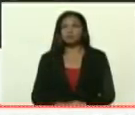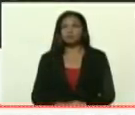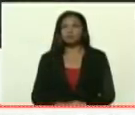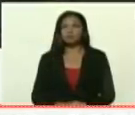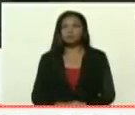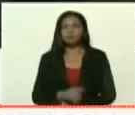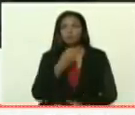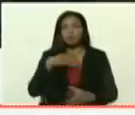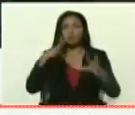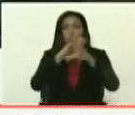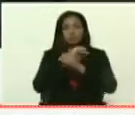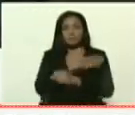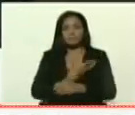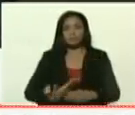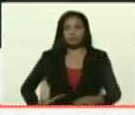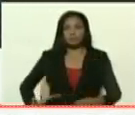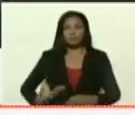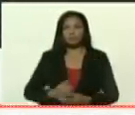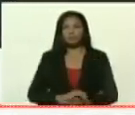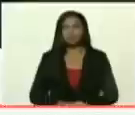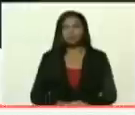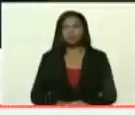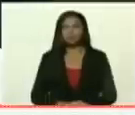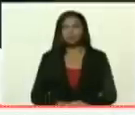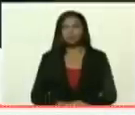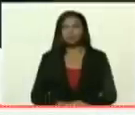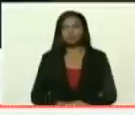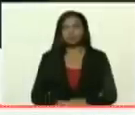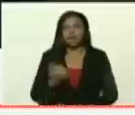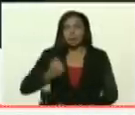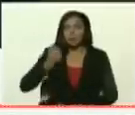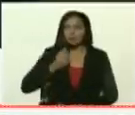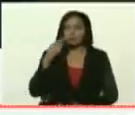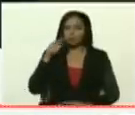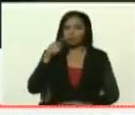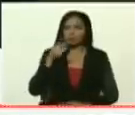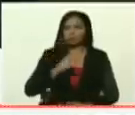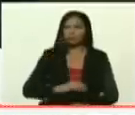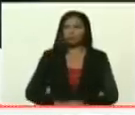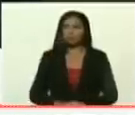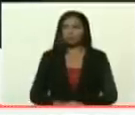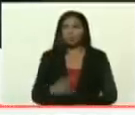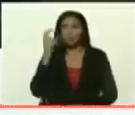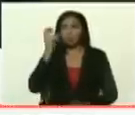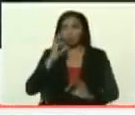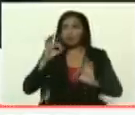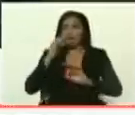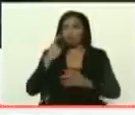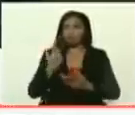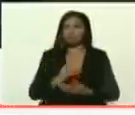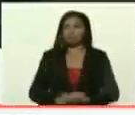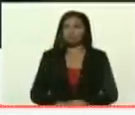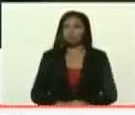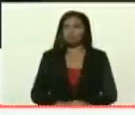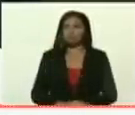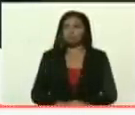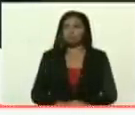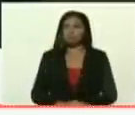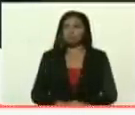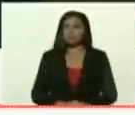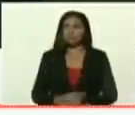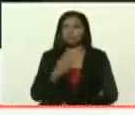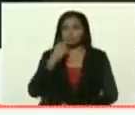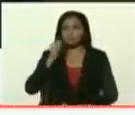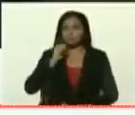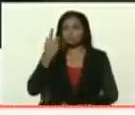Buenas noches, presidente. Buenas noches. A propósito, realizarse esta... No te escucho. ¿Aquí? Muy